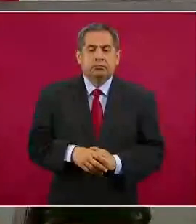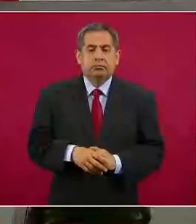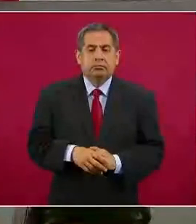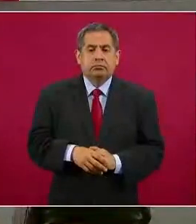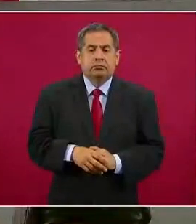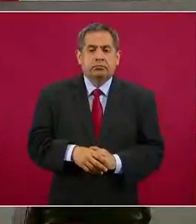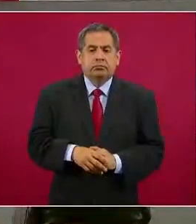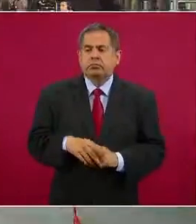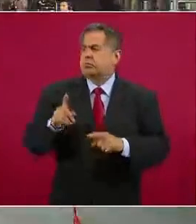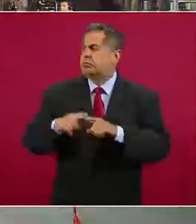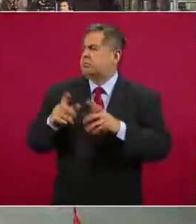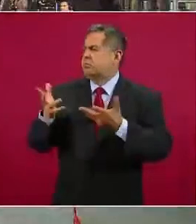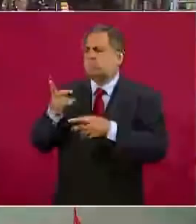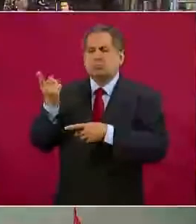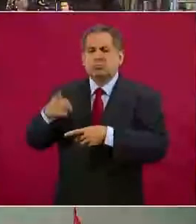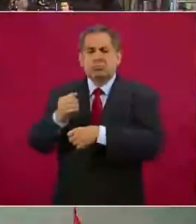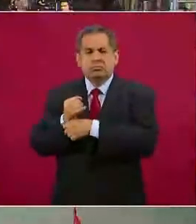¿Quién lo mandó a hacer?